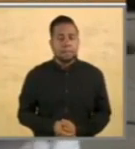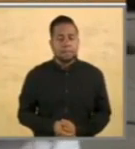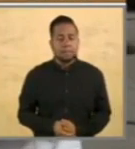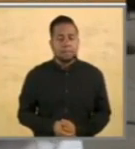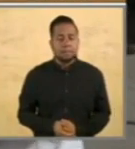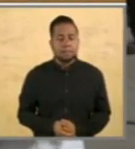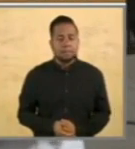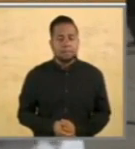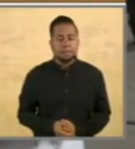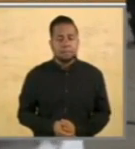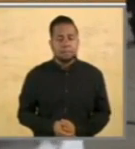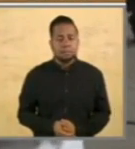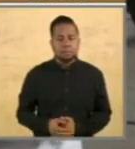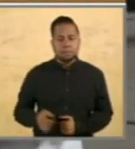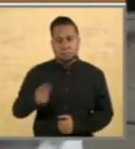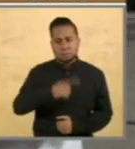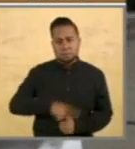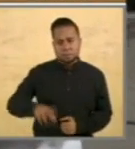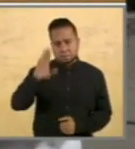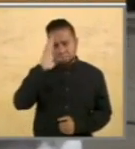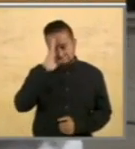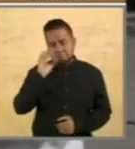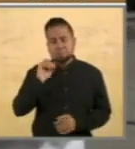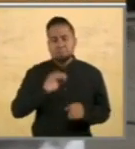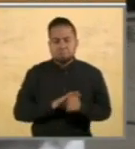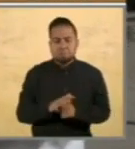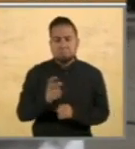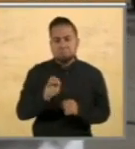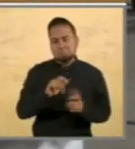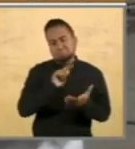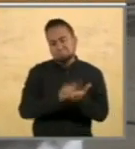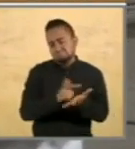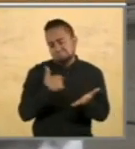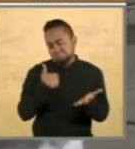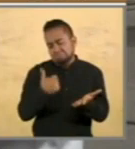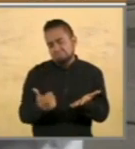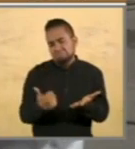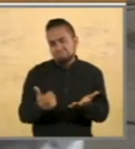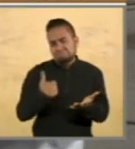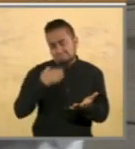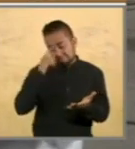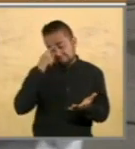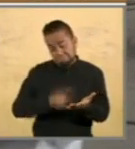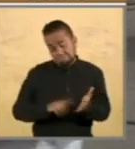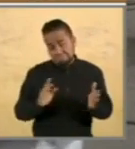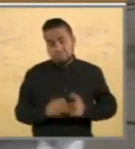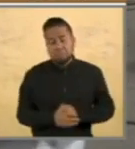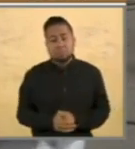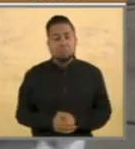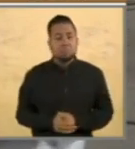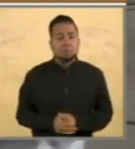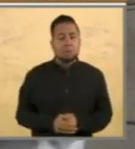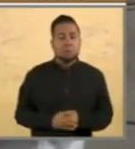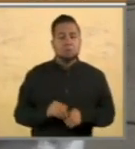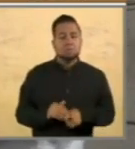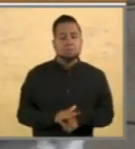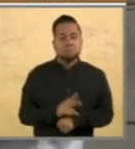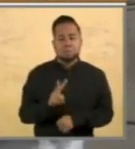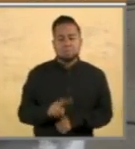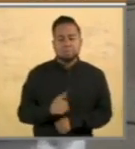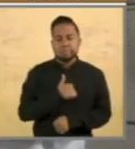cuál es si están pensando o o se tiene porque es una cuestión jurídica también Supongo porque